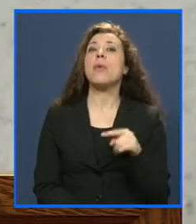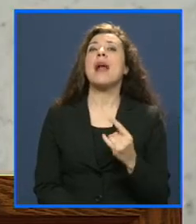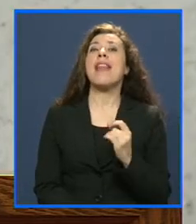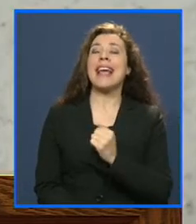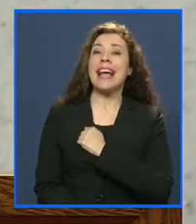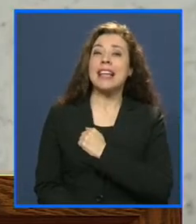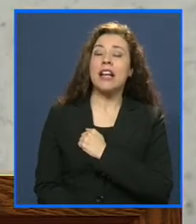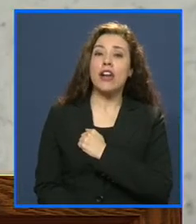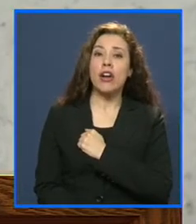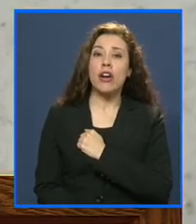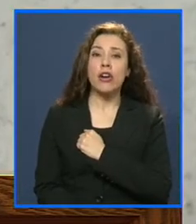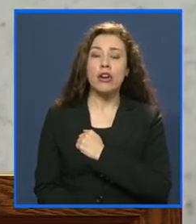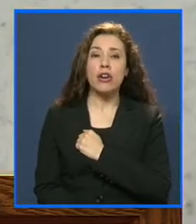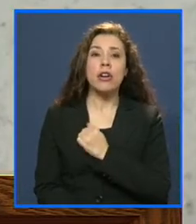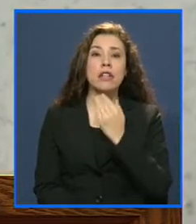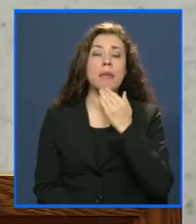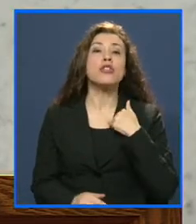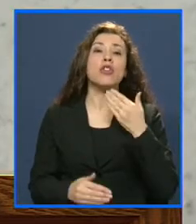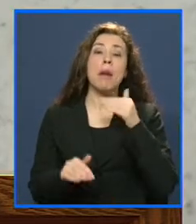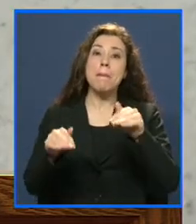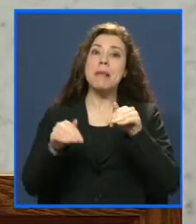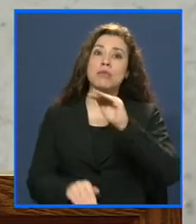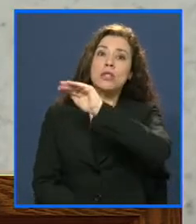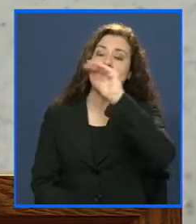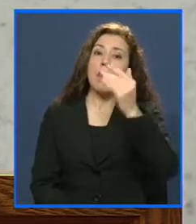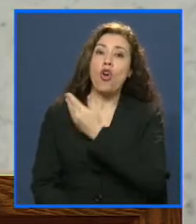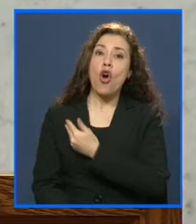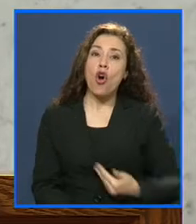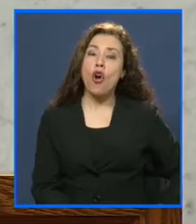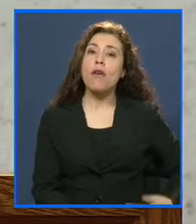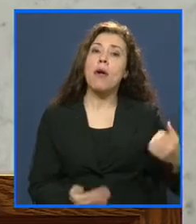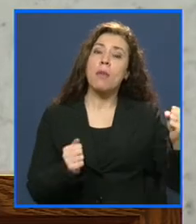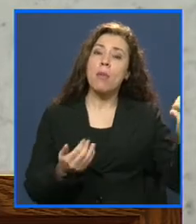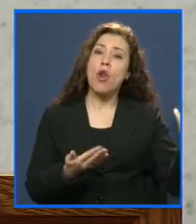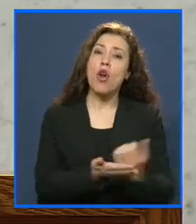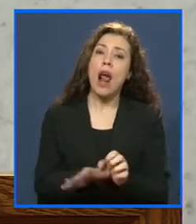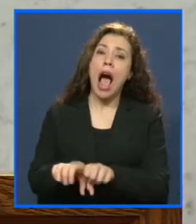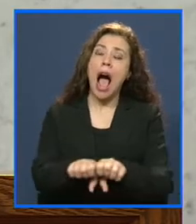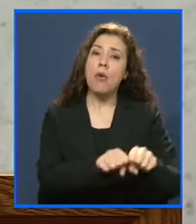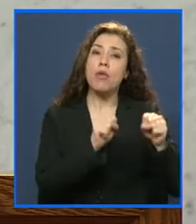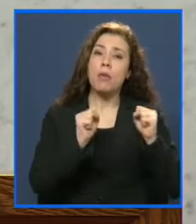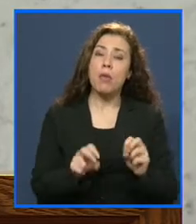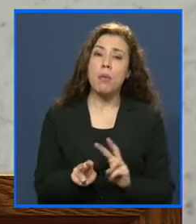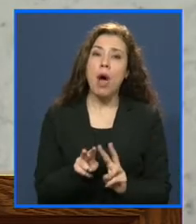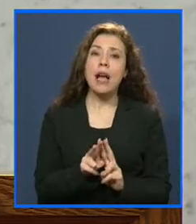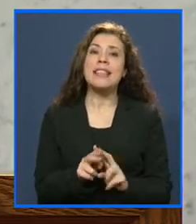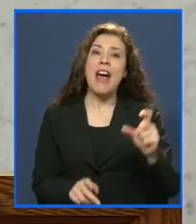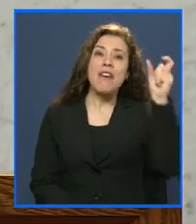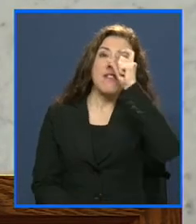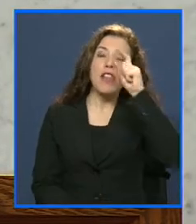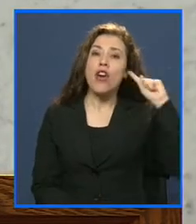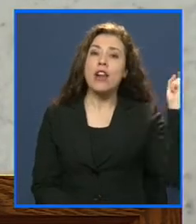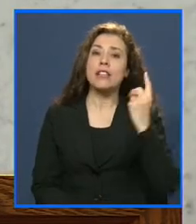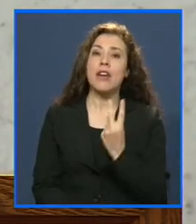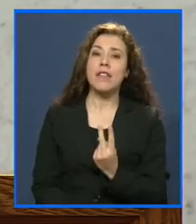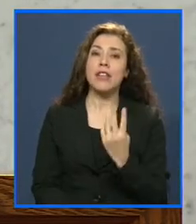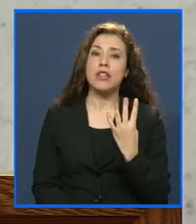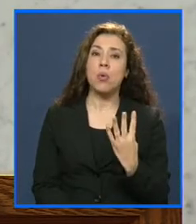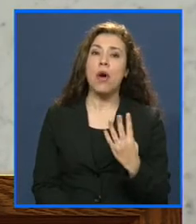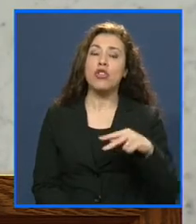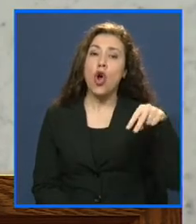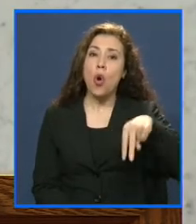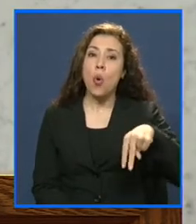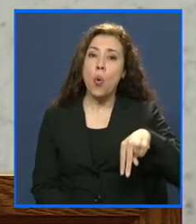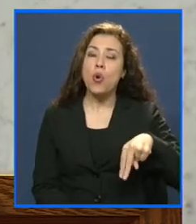y le hago hoy día el mismo llamado al ejecutivo para que logremos un acuerdo y podamos establecer feriado nacional el 24 de junio